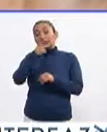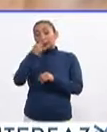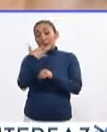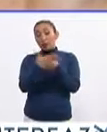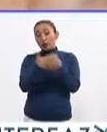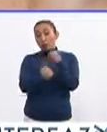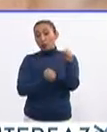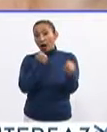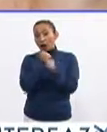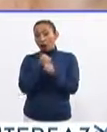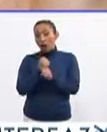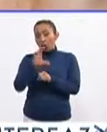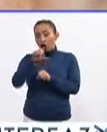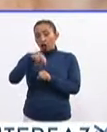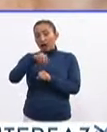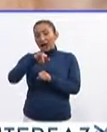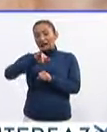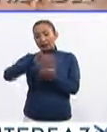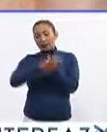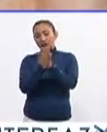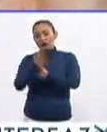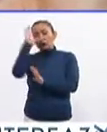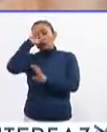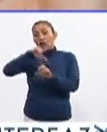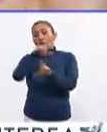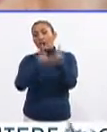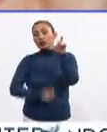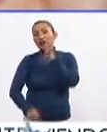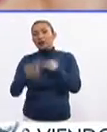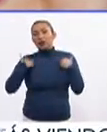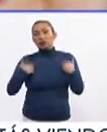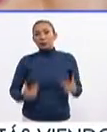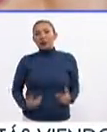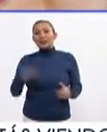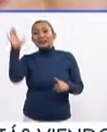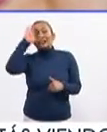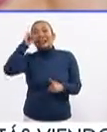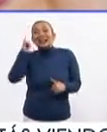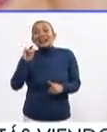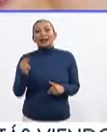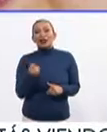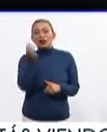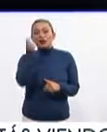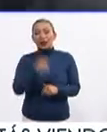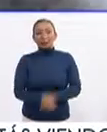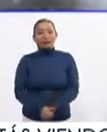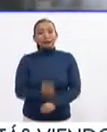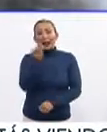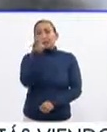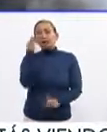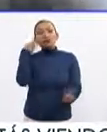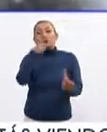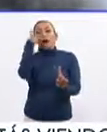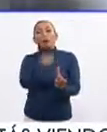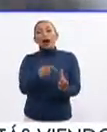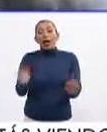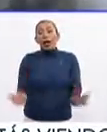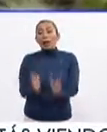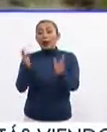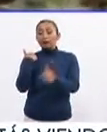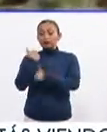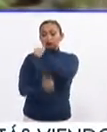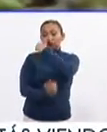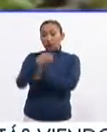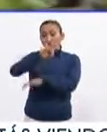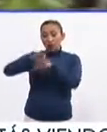año entrante el Consejo se transformará en el Consejo Nacional de las Humanidades, Ciencias y Tecnologías. Esto con el objetivo de fomentar el